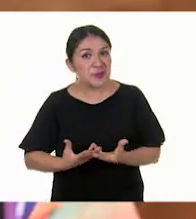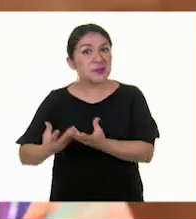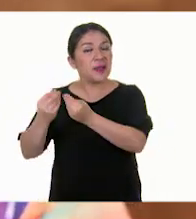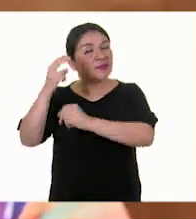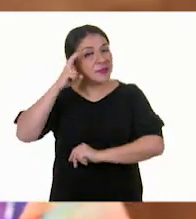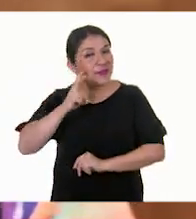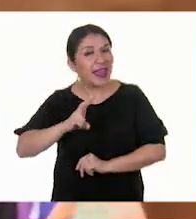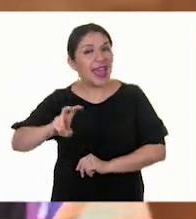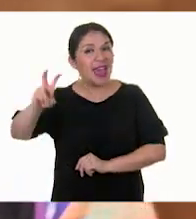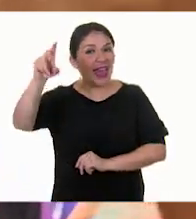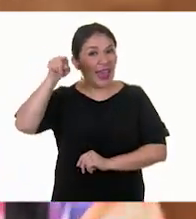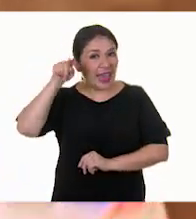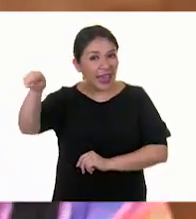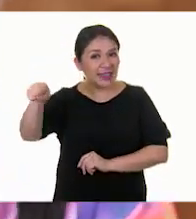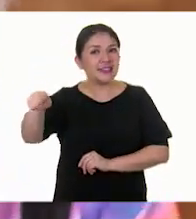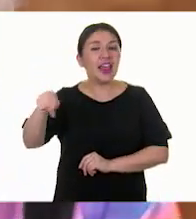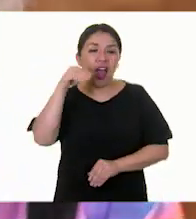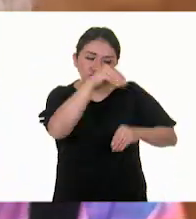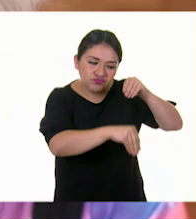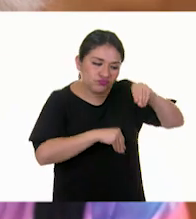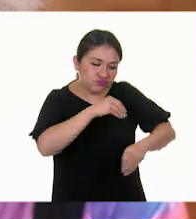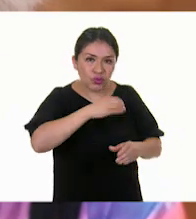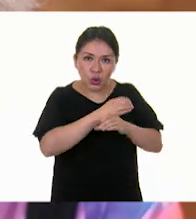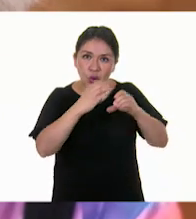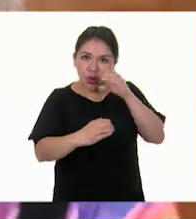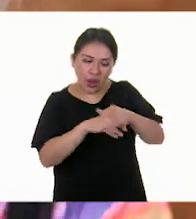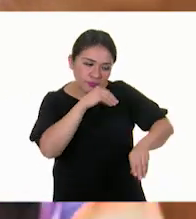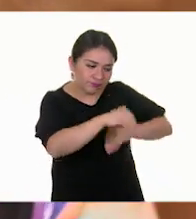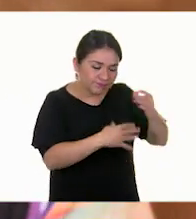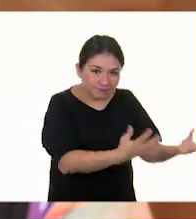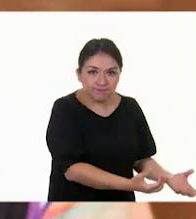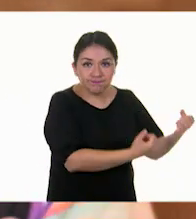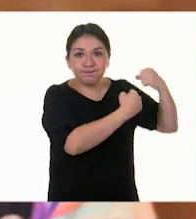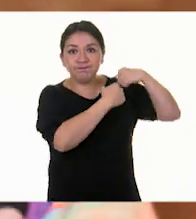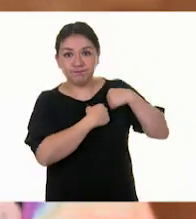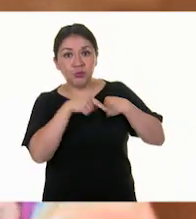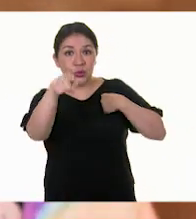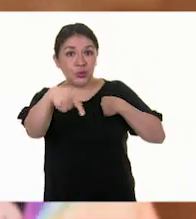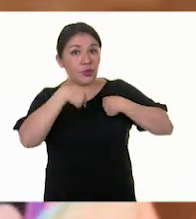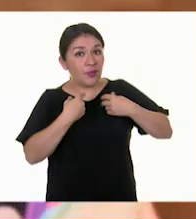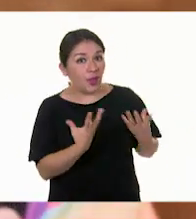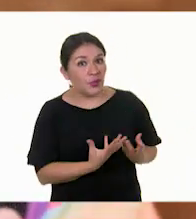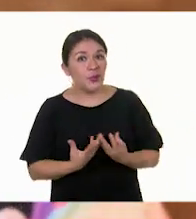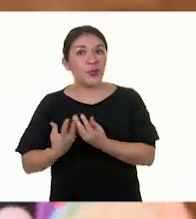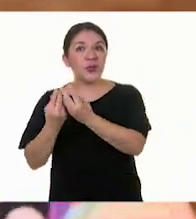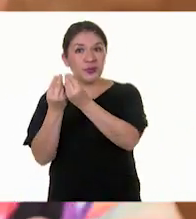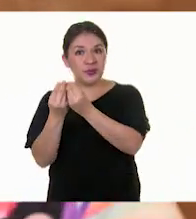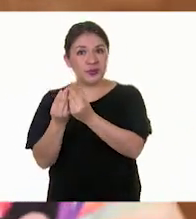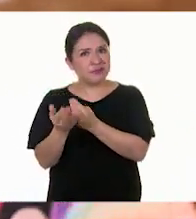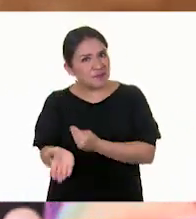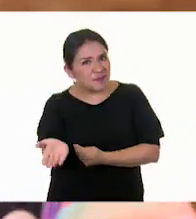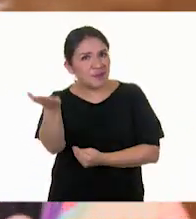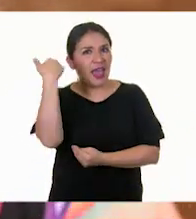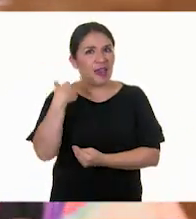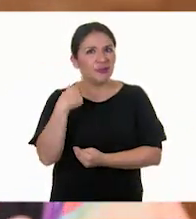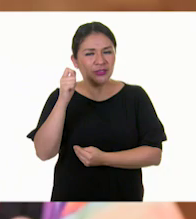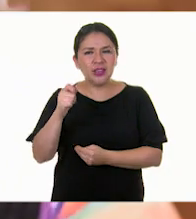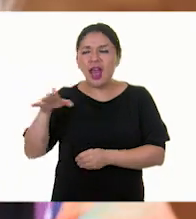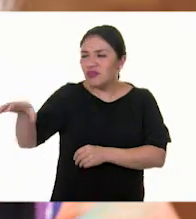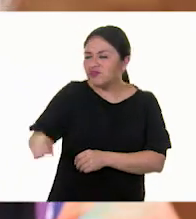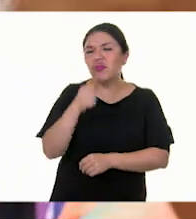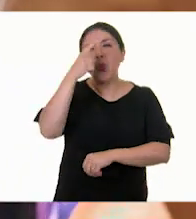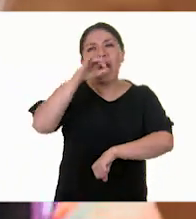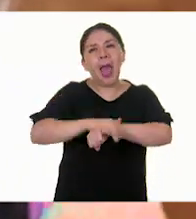Vámonos de viaje, agarra tu equipaje, tú vienes conmigo, péscate